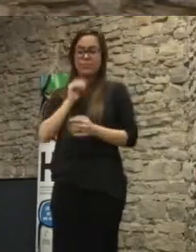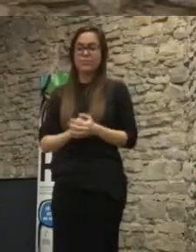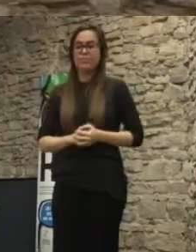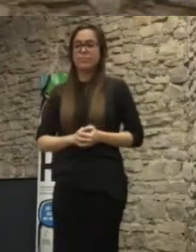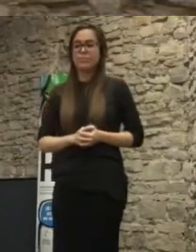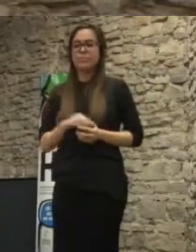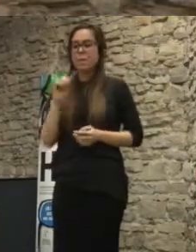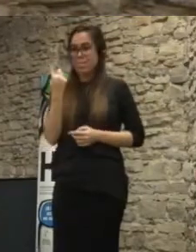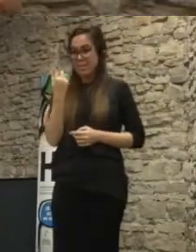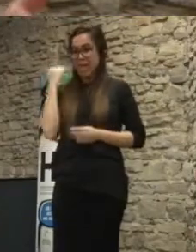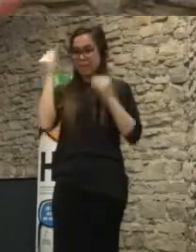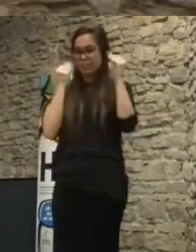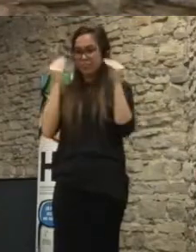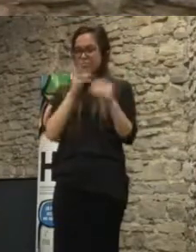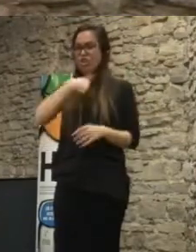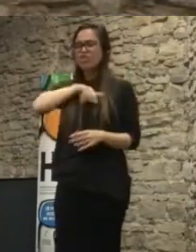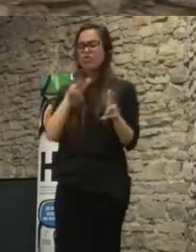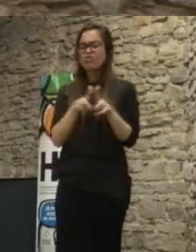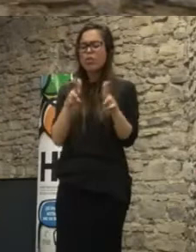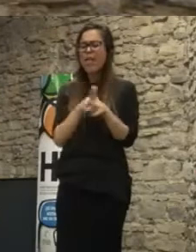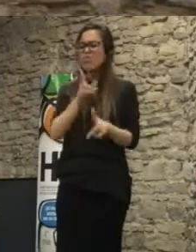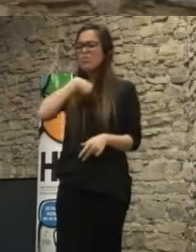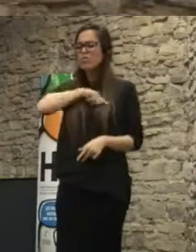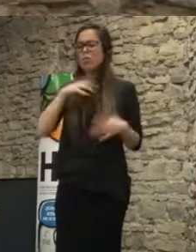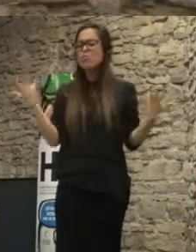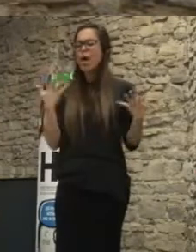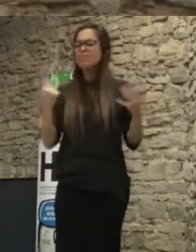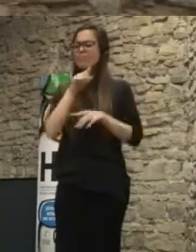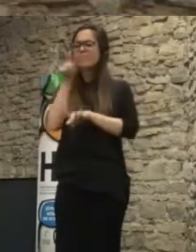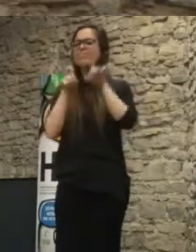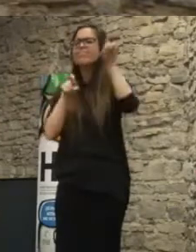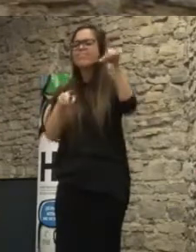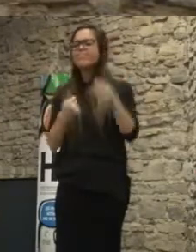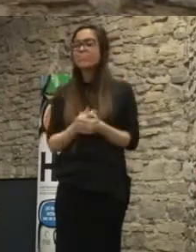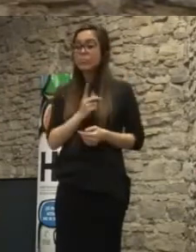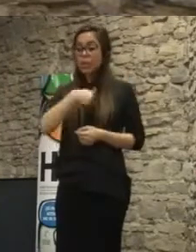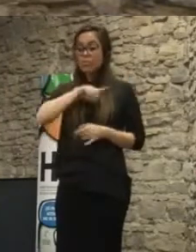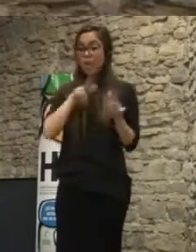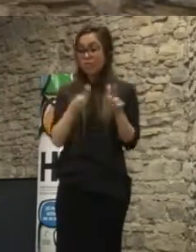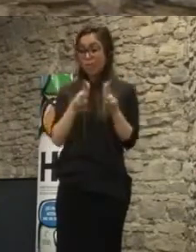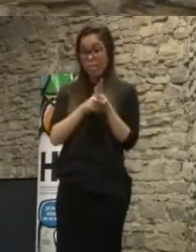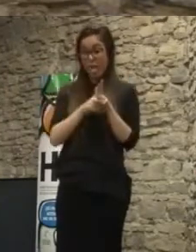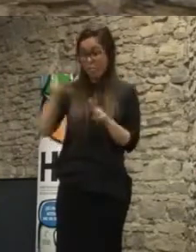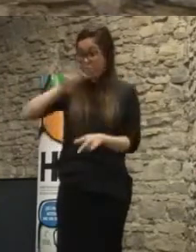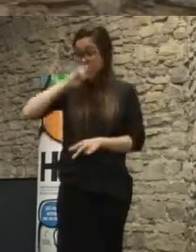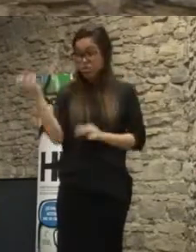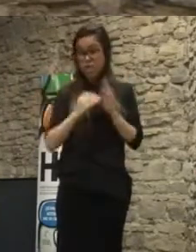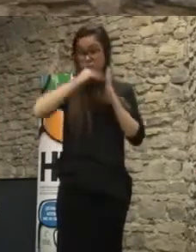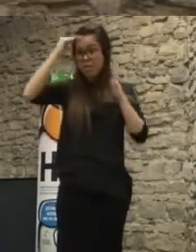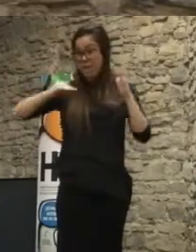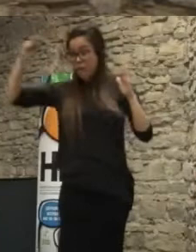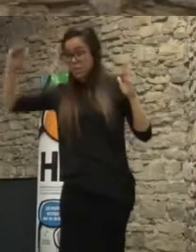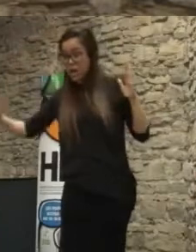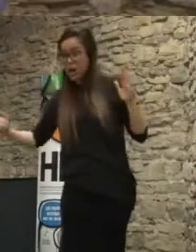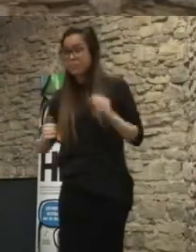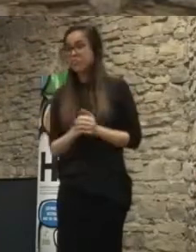volviendo a la primera reflexión, ¿no? ¿En qué sociedad estamos? Estamos en una sociedad fuertemente diversa, estamos en una sociedad,